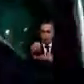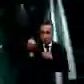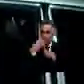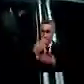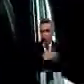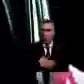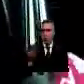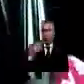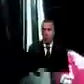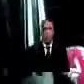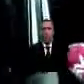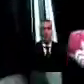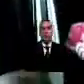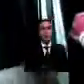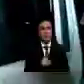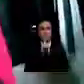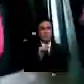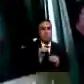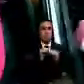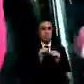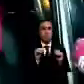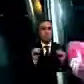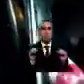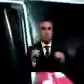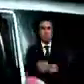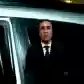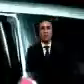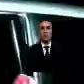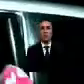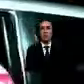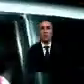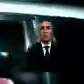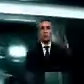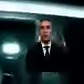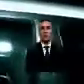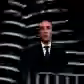señor fiscal. ¿Qué es lo que se realizó? Pero...